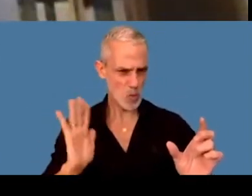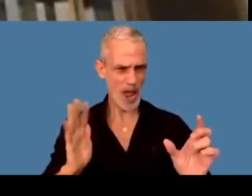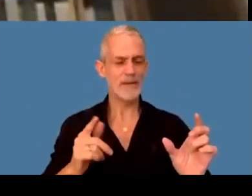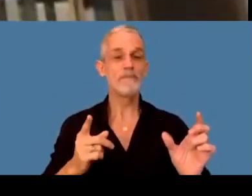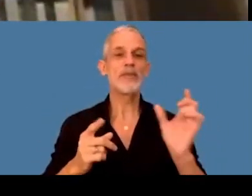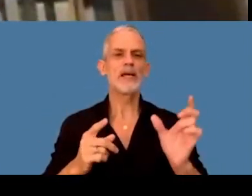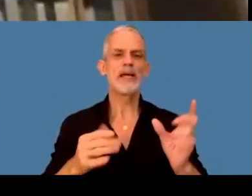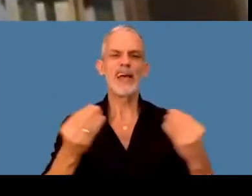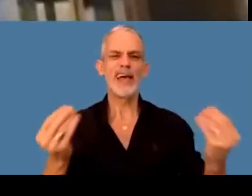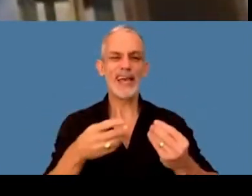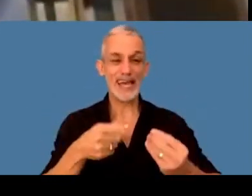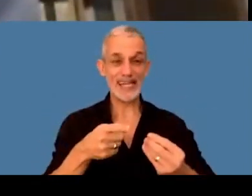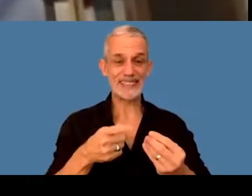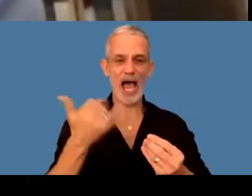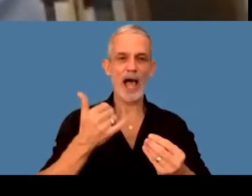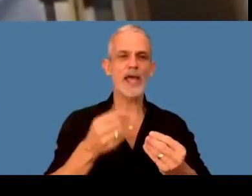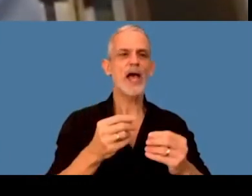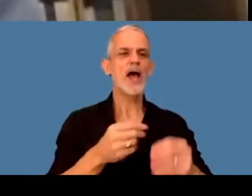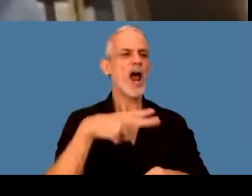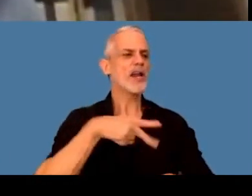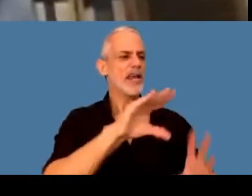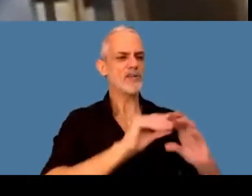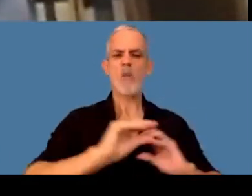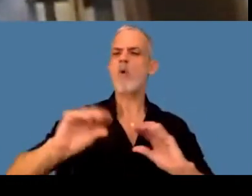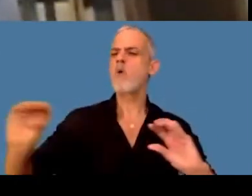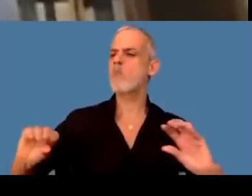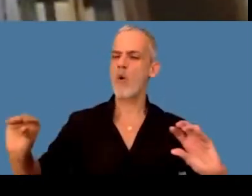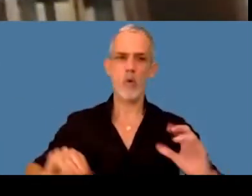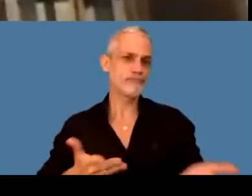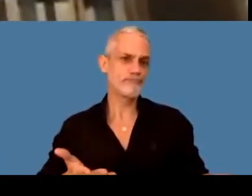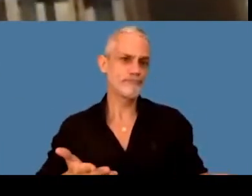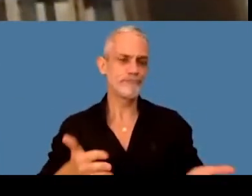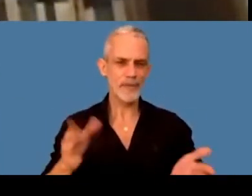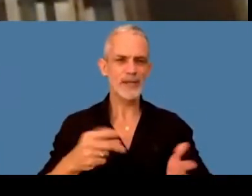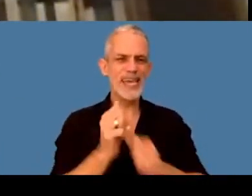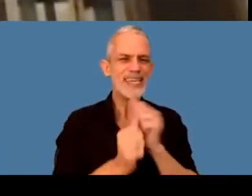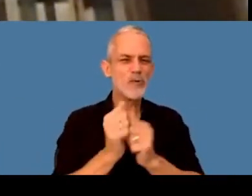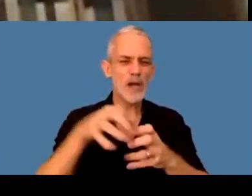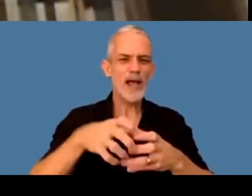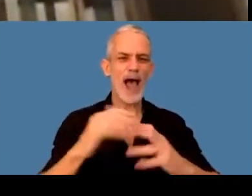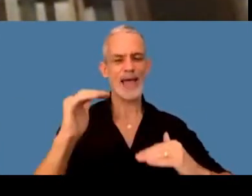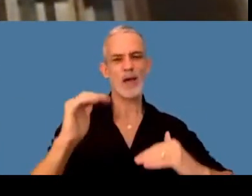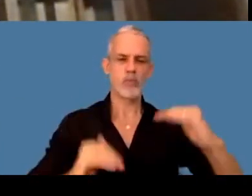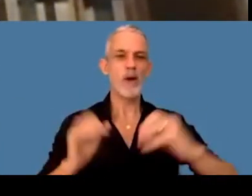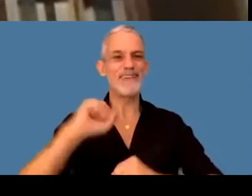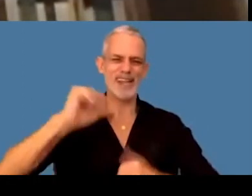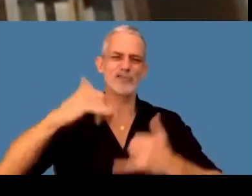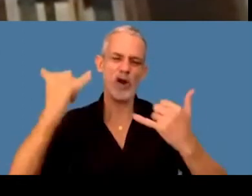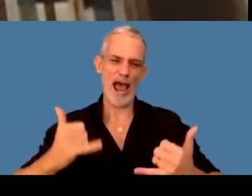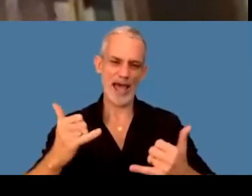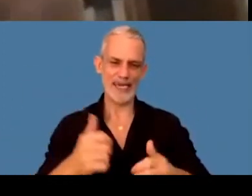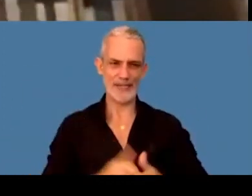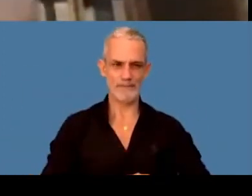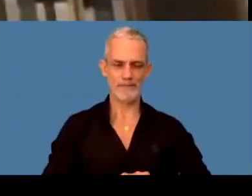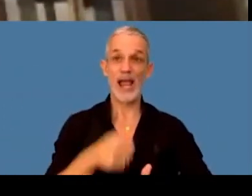implica distribución de la riqueza. Y los procesos de industrialización siempre tienen un crecimiento inflacionario,